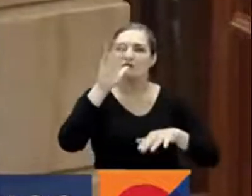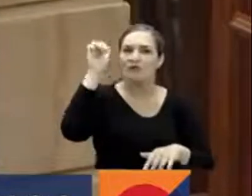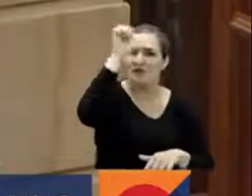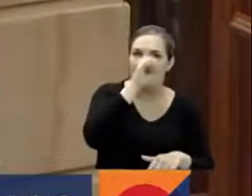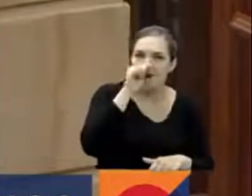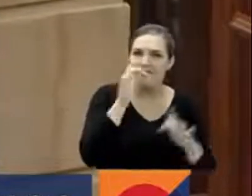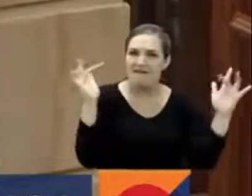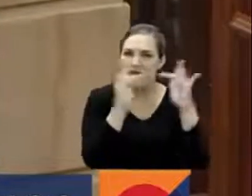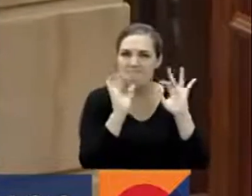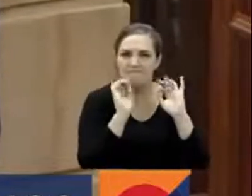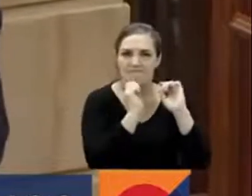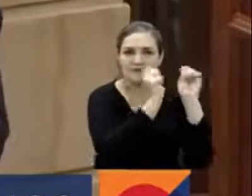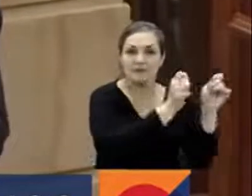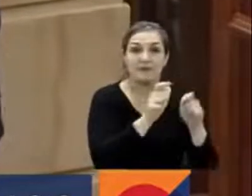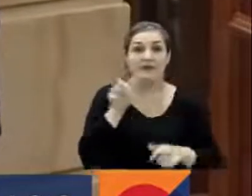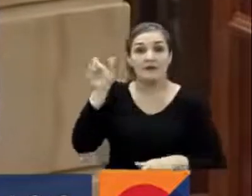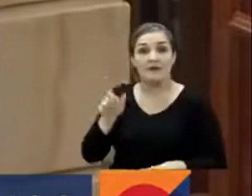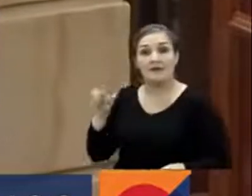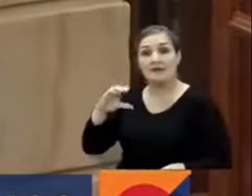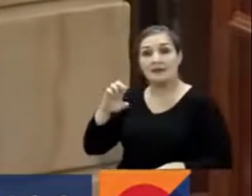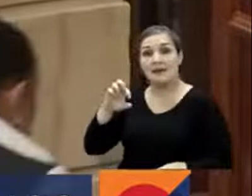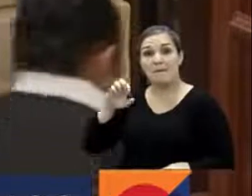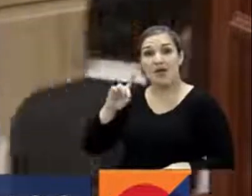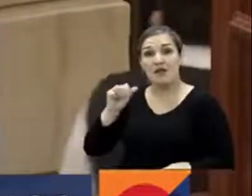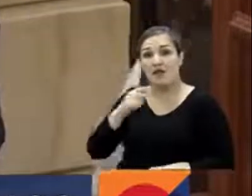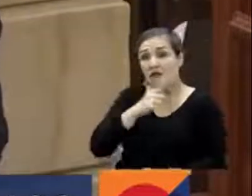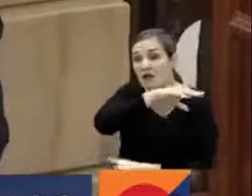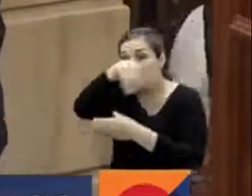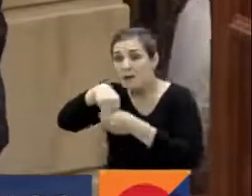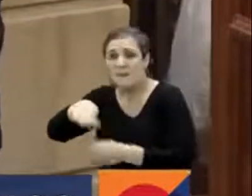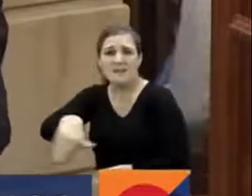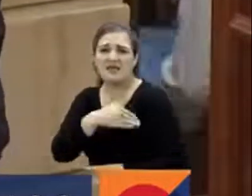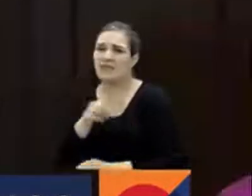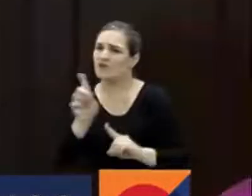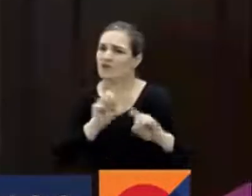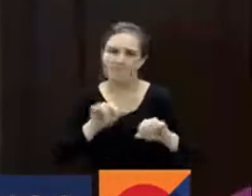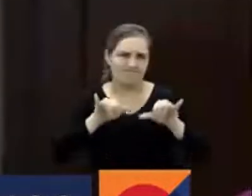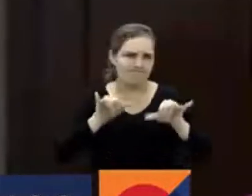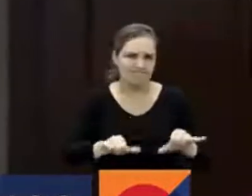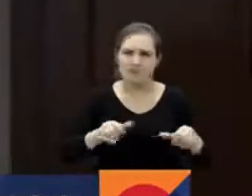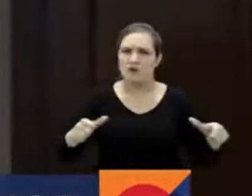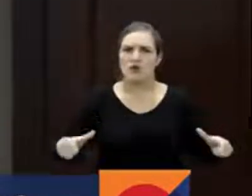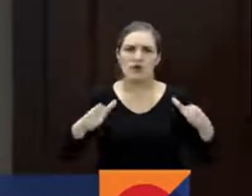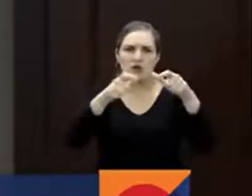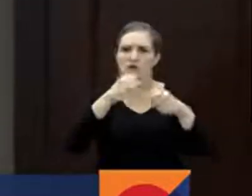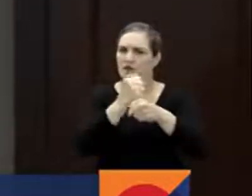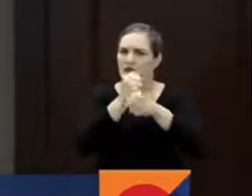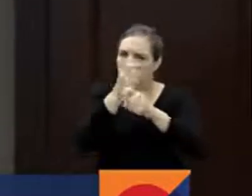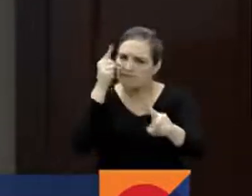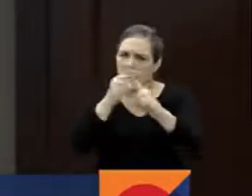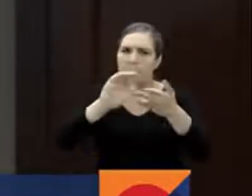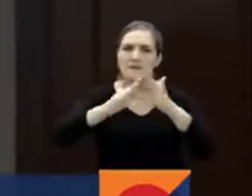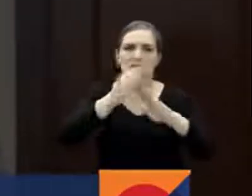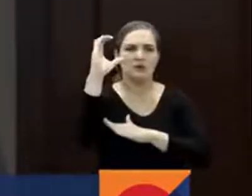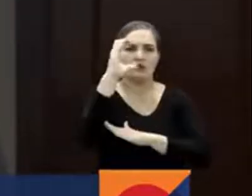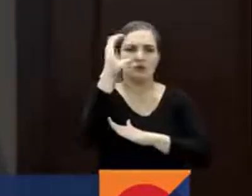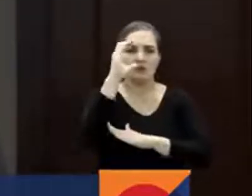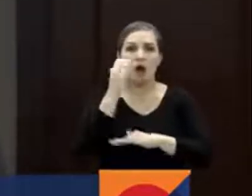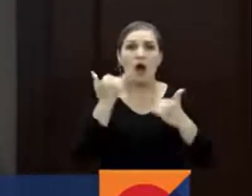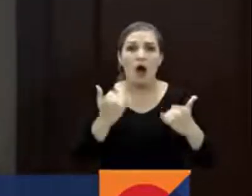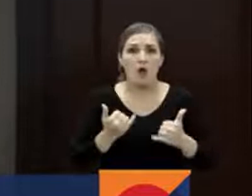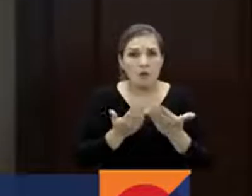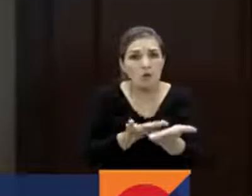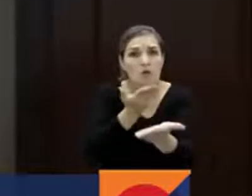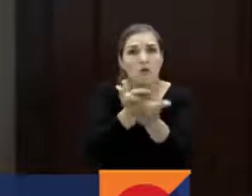por su parte, no planea irse al Ejecutivo y reafirma su trabajo por la paz de Colombia. Nosotros planteamos, repito, la implementación